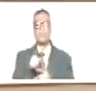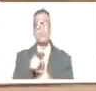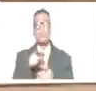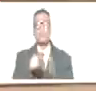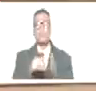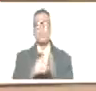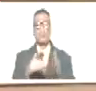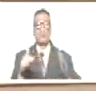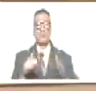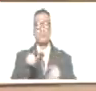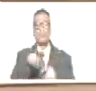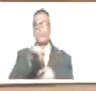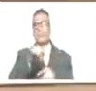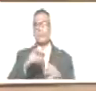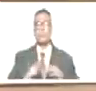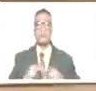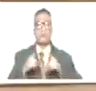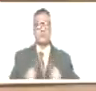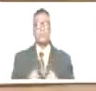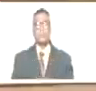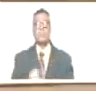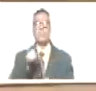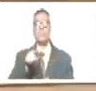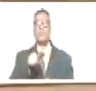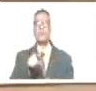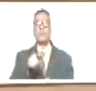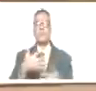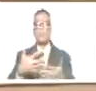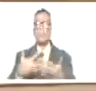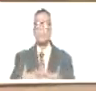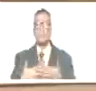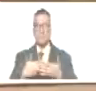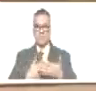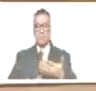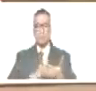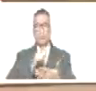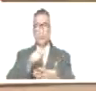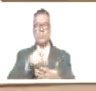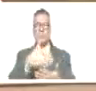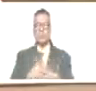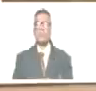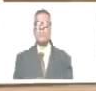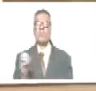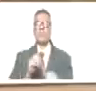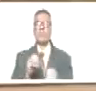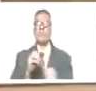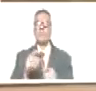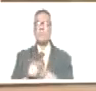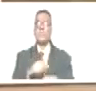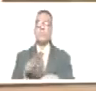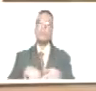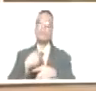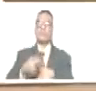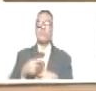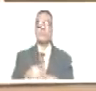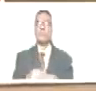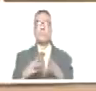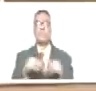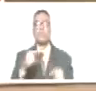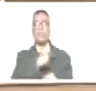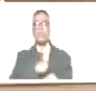en la misma oportunidad en que se recibe dicha solicitud o en la sesión más próxima. Es todo, señor presidente.